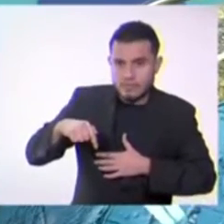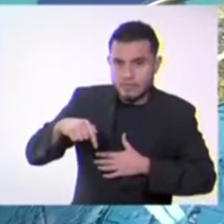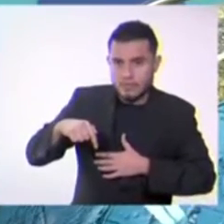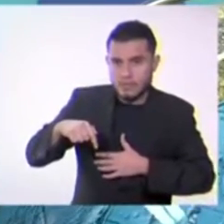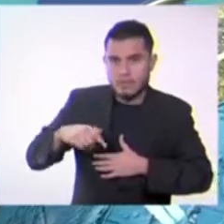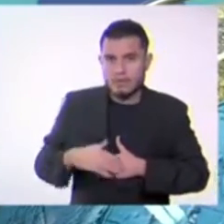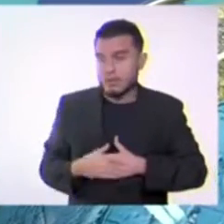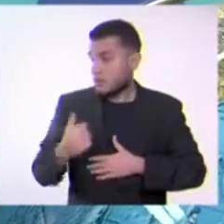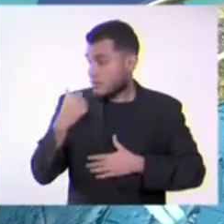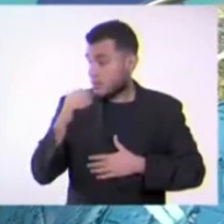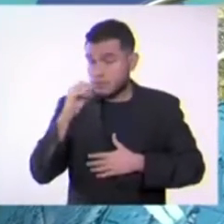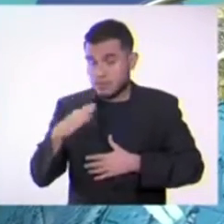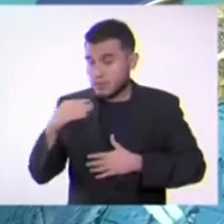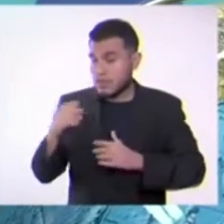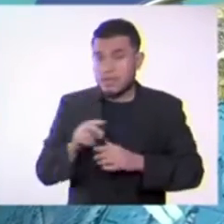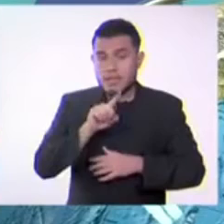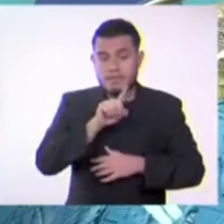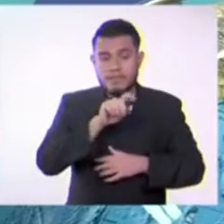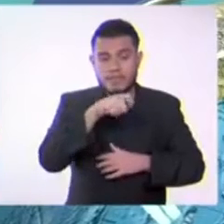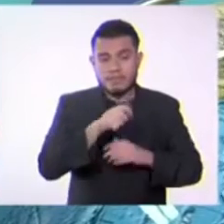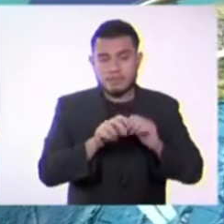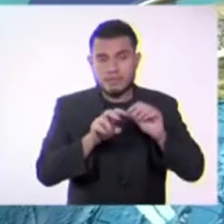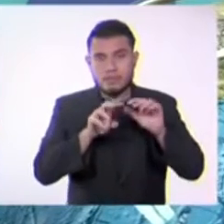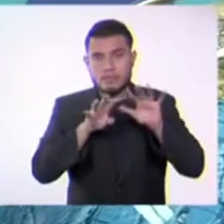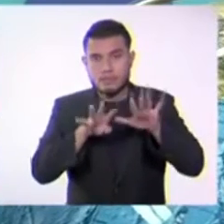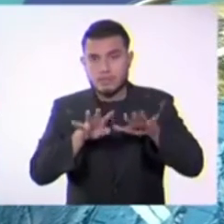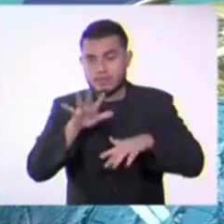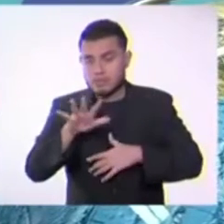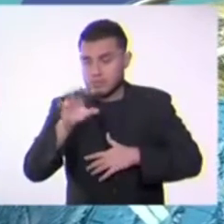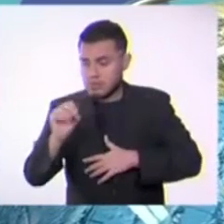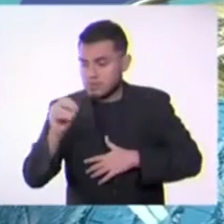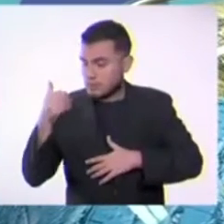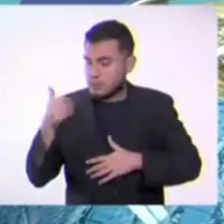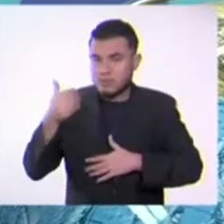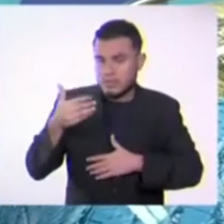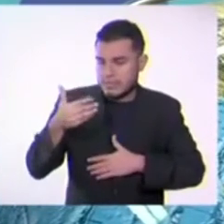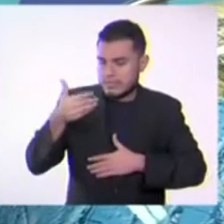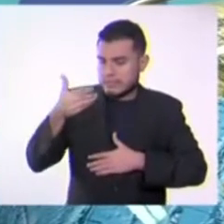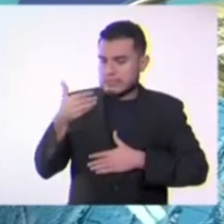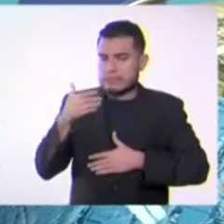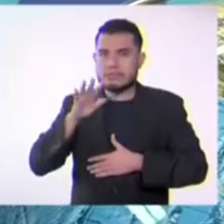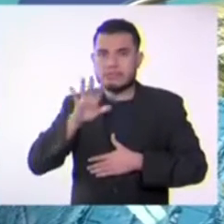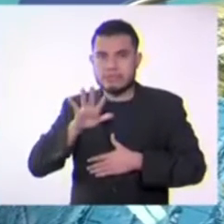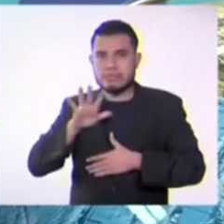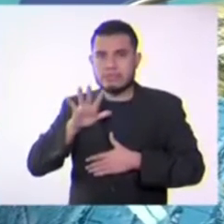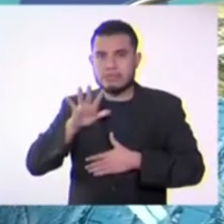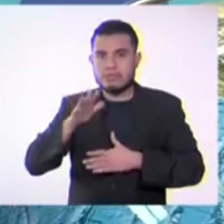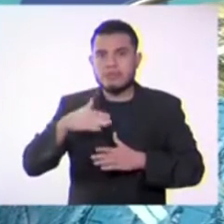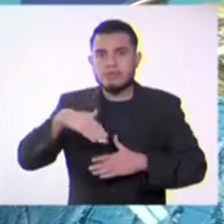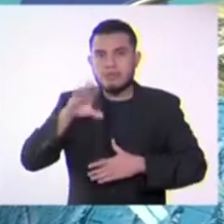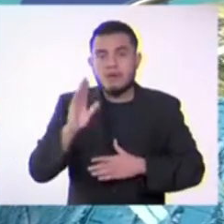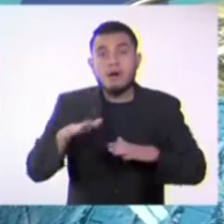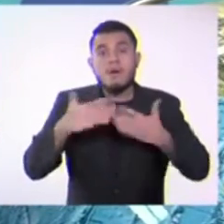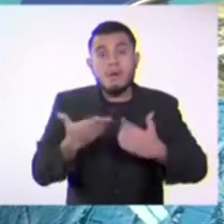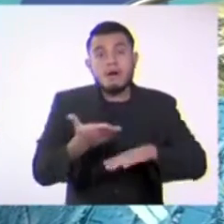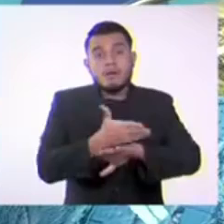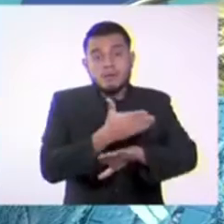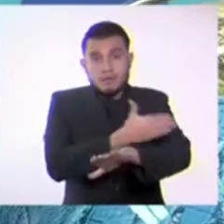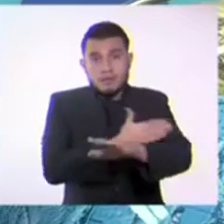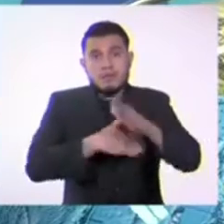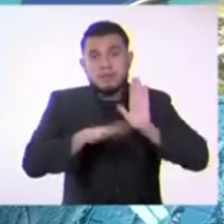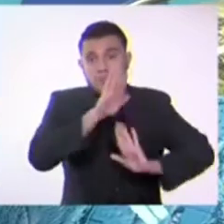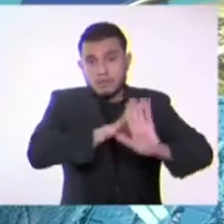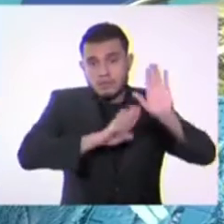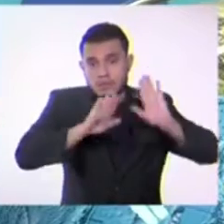que acabamos de mencionar, 1950. Vamos a retroceder quizás 5 años más, ¿le parece, Alba? Para dar un antecedente, porque si